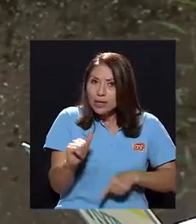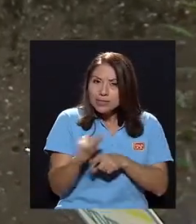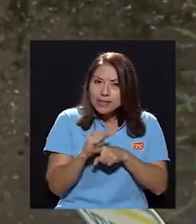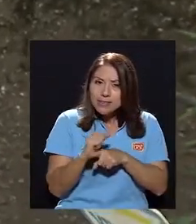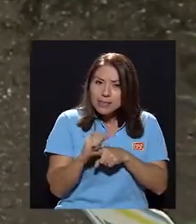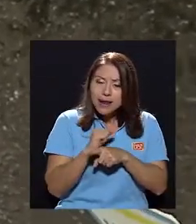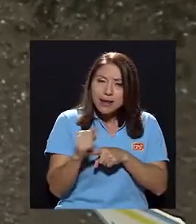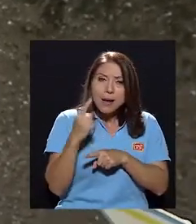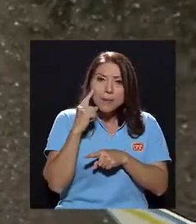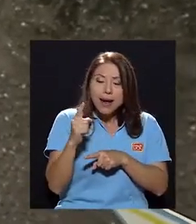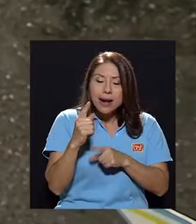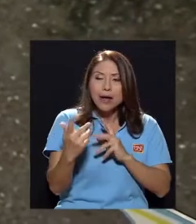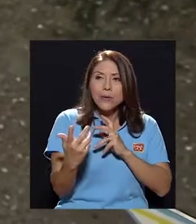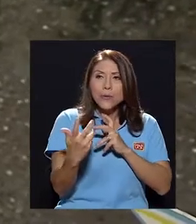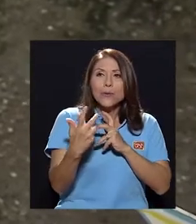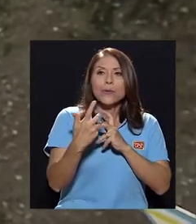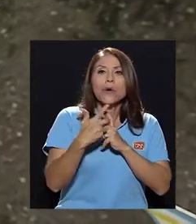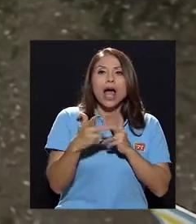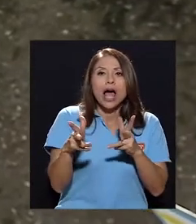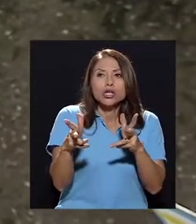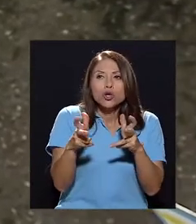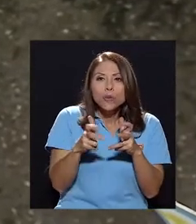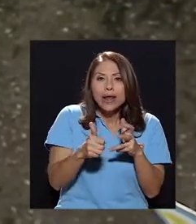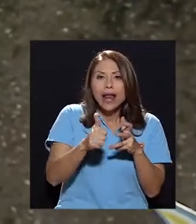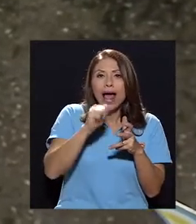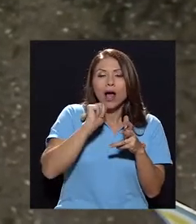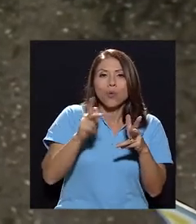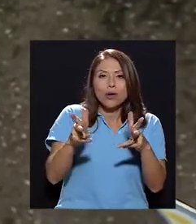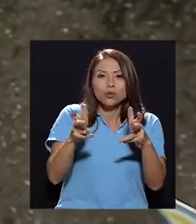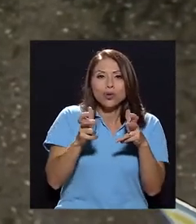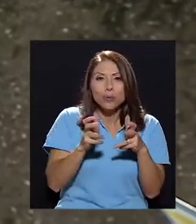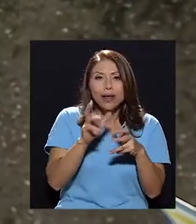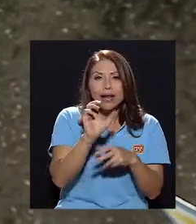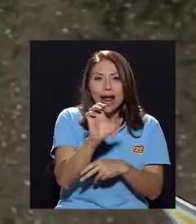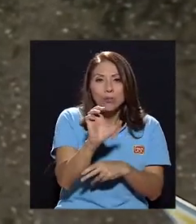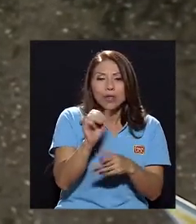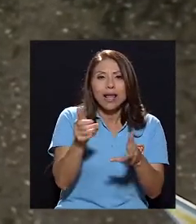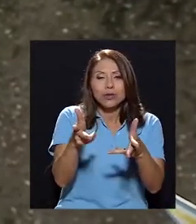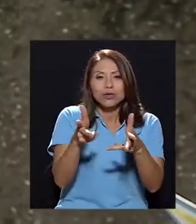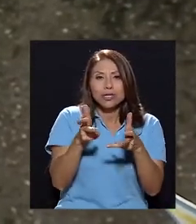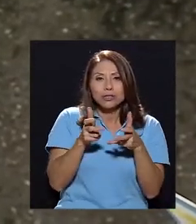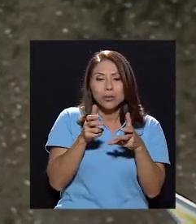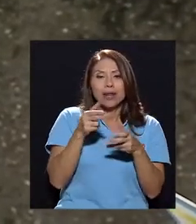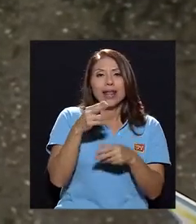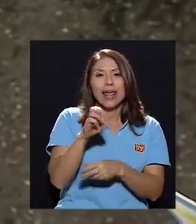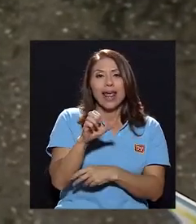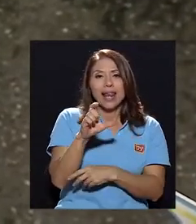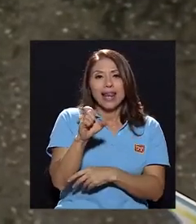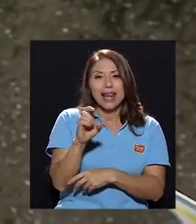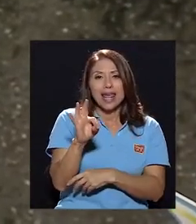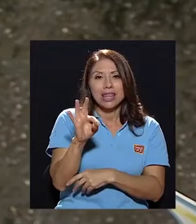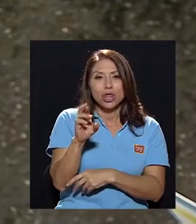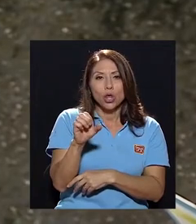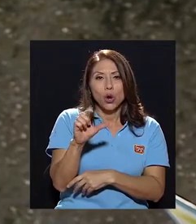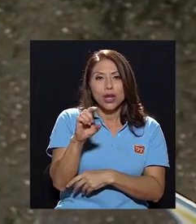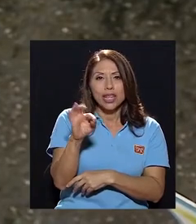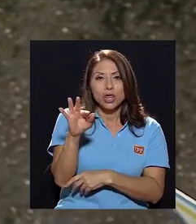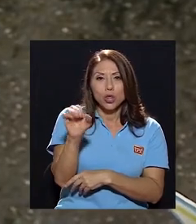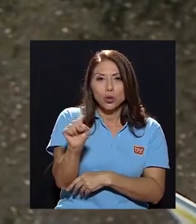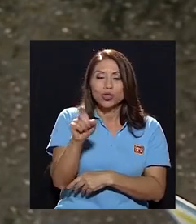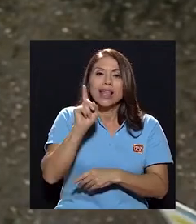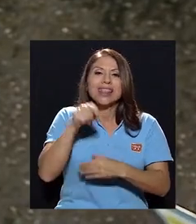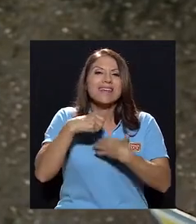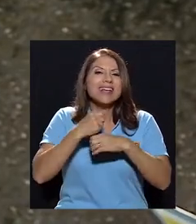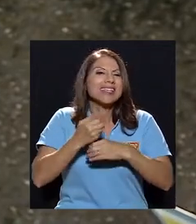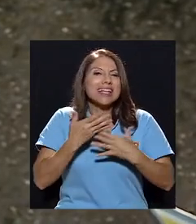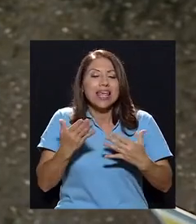adaptando a absorber los diferentes nutrientes, absorber el agua, absorber carbohidratos, electrolitos. Entonces, lo que hay que hacer es empezar